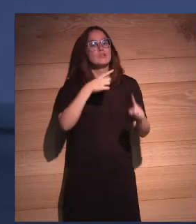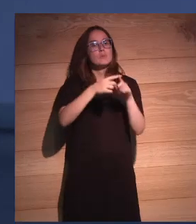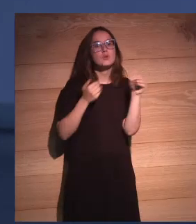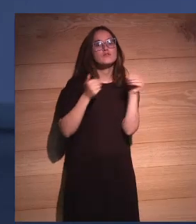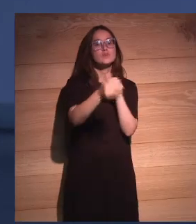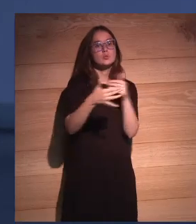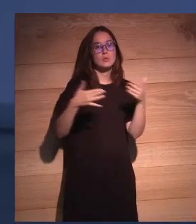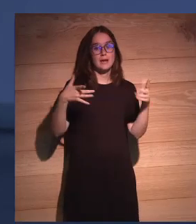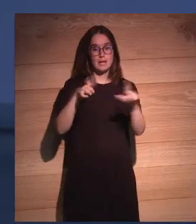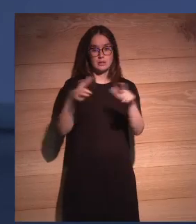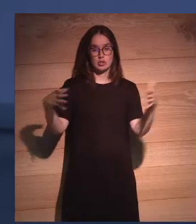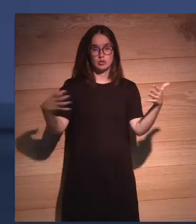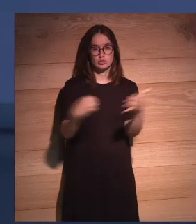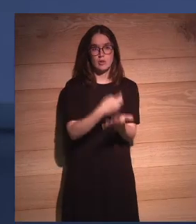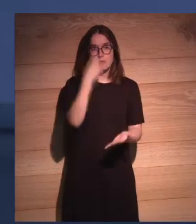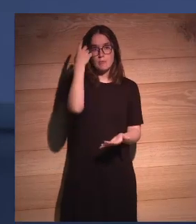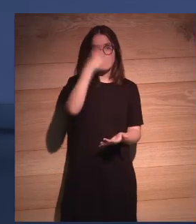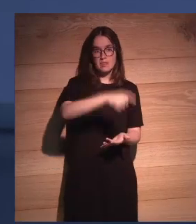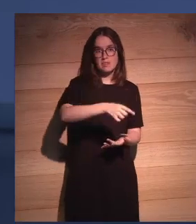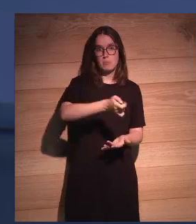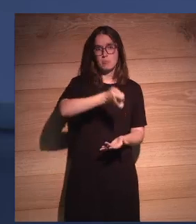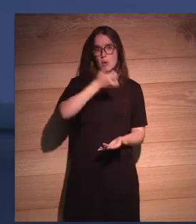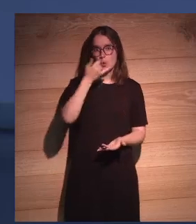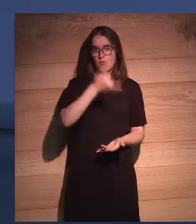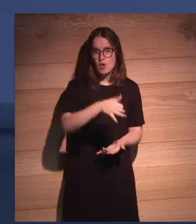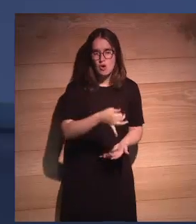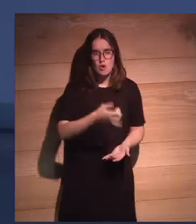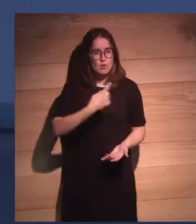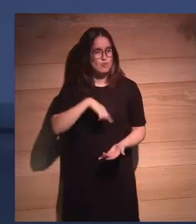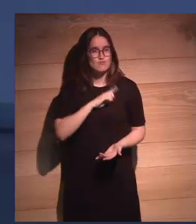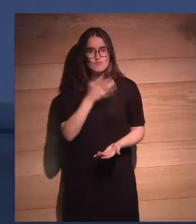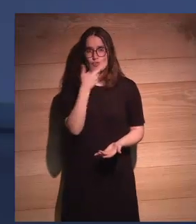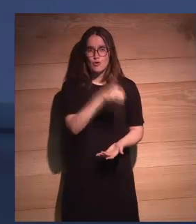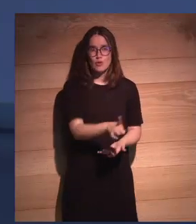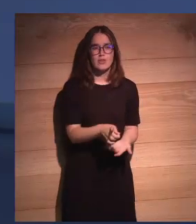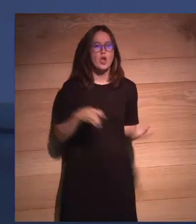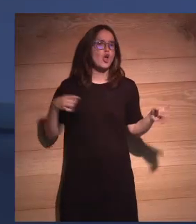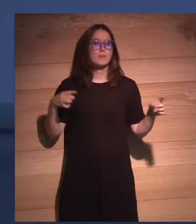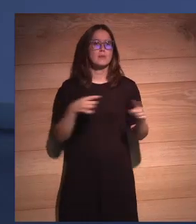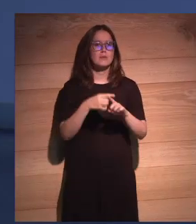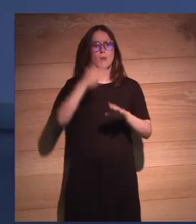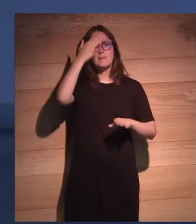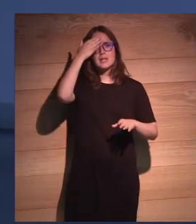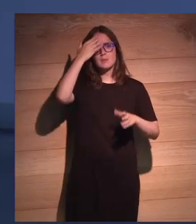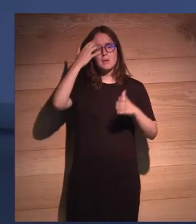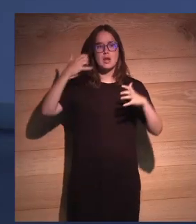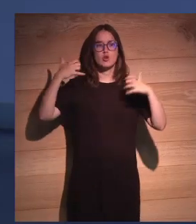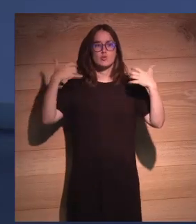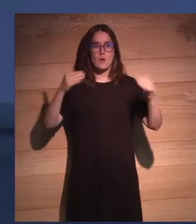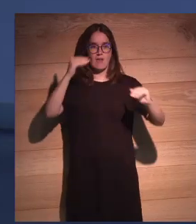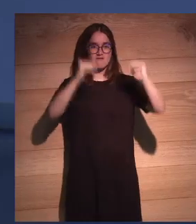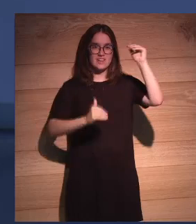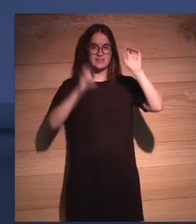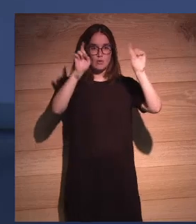Profuturo, para todos aquellos que sepáis poco sobre nosotros, tenemos como misión clave reducir